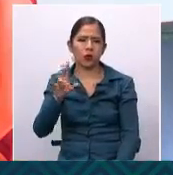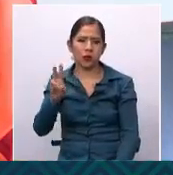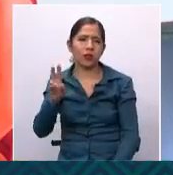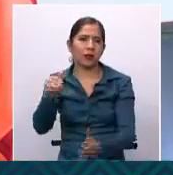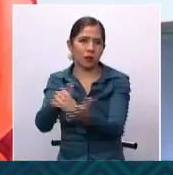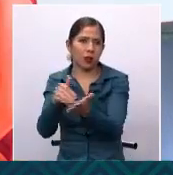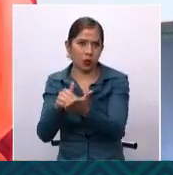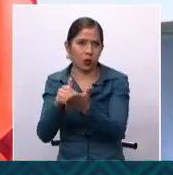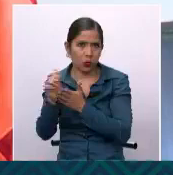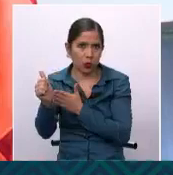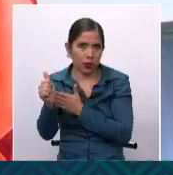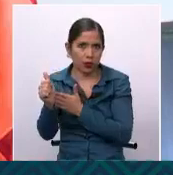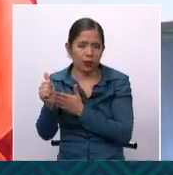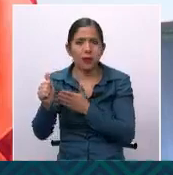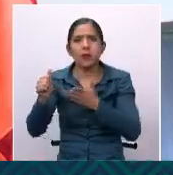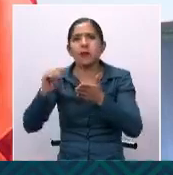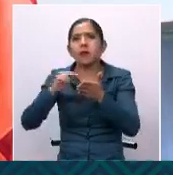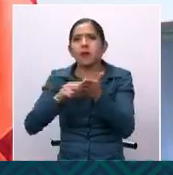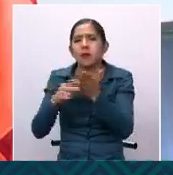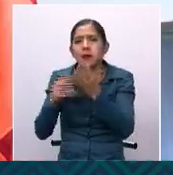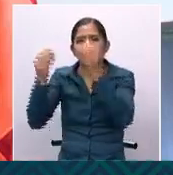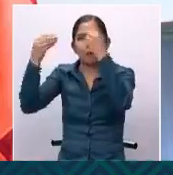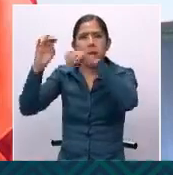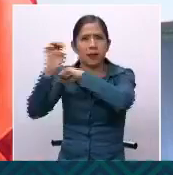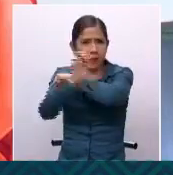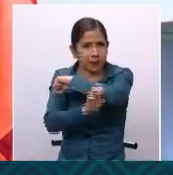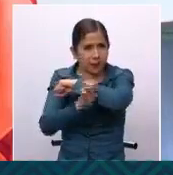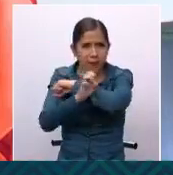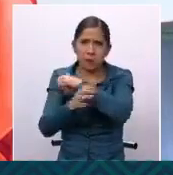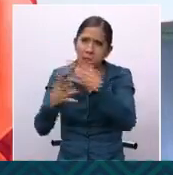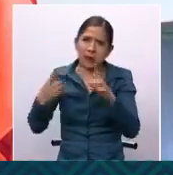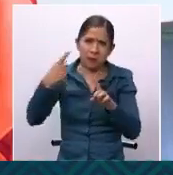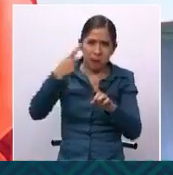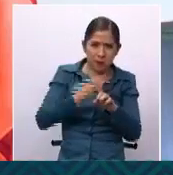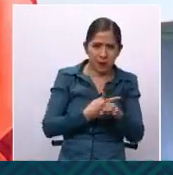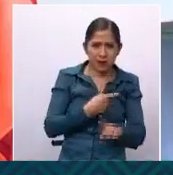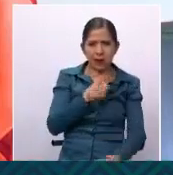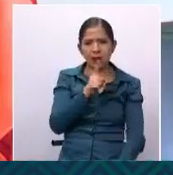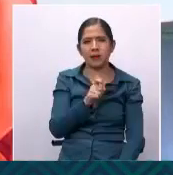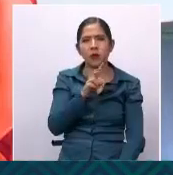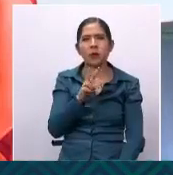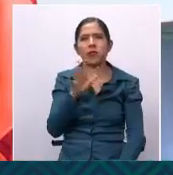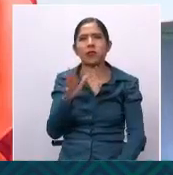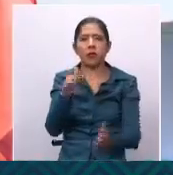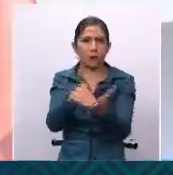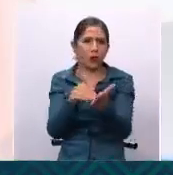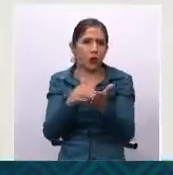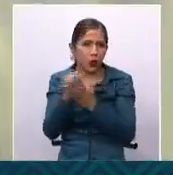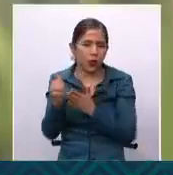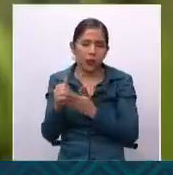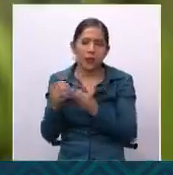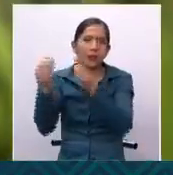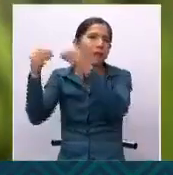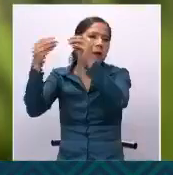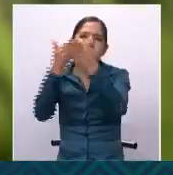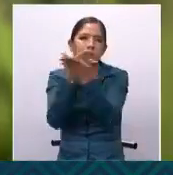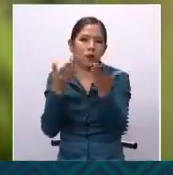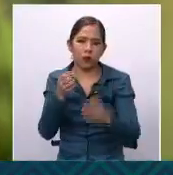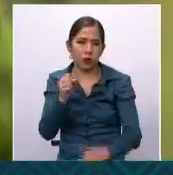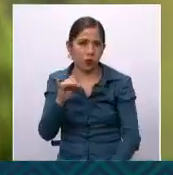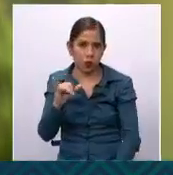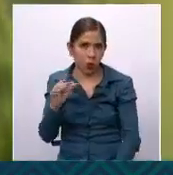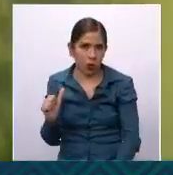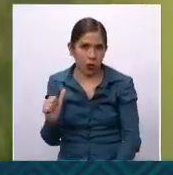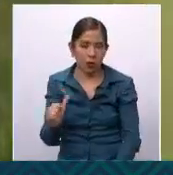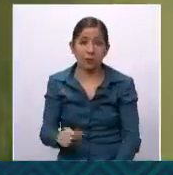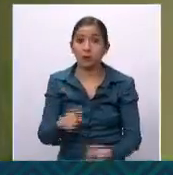Eso quiere decir que estamos exportando por mes alrededor de 125 millones de dólares en derivados de la soya. Se ha crecido en las